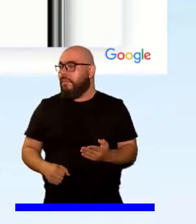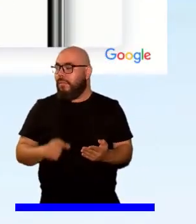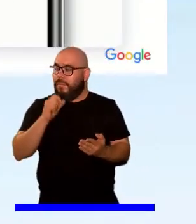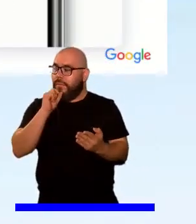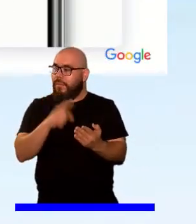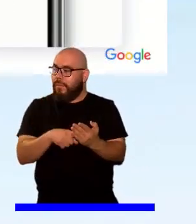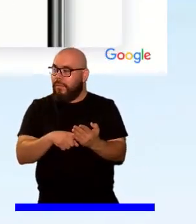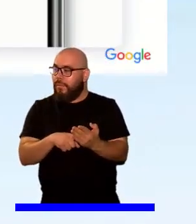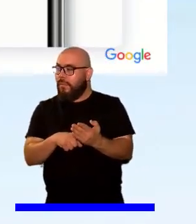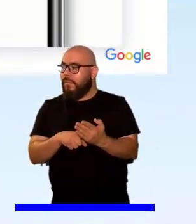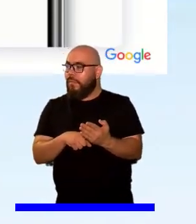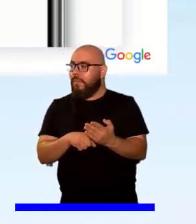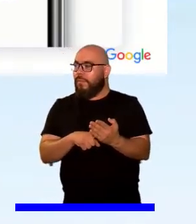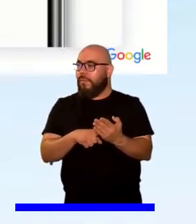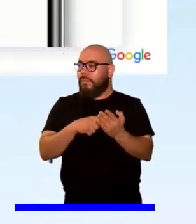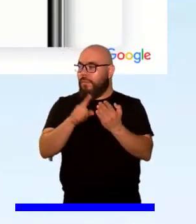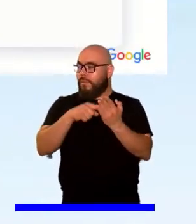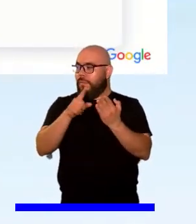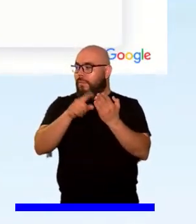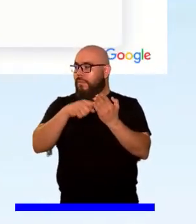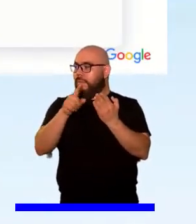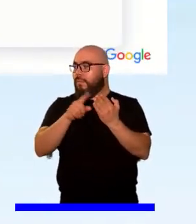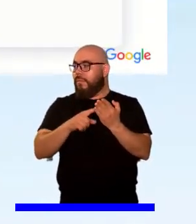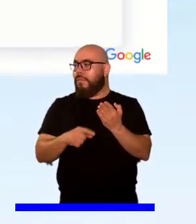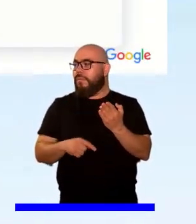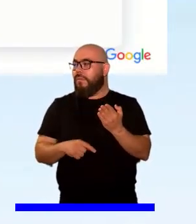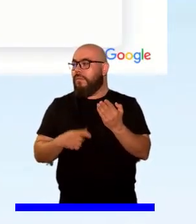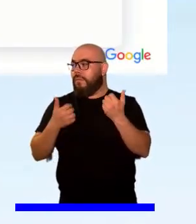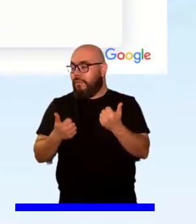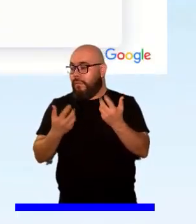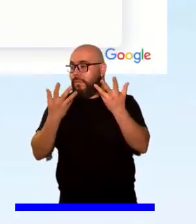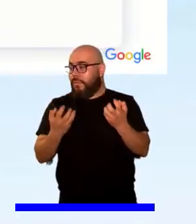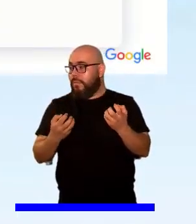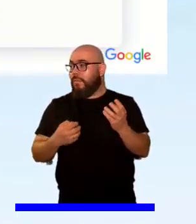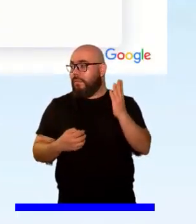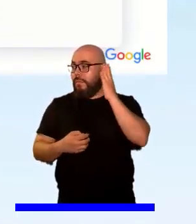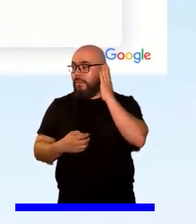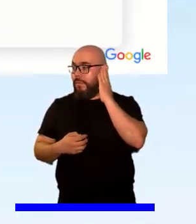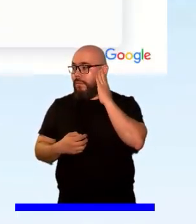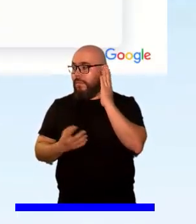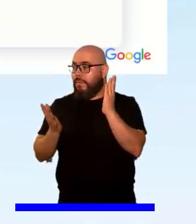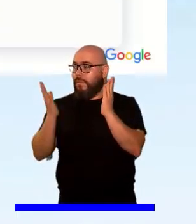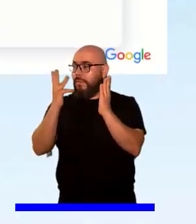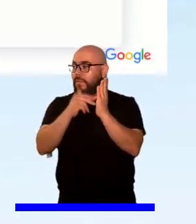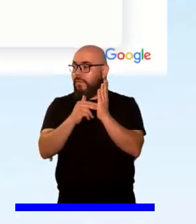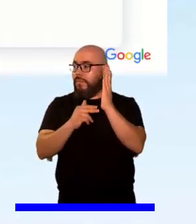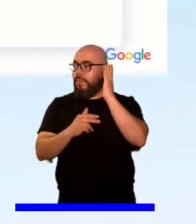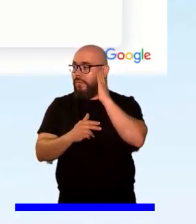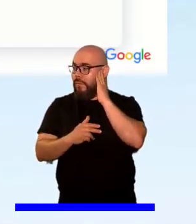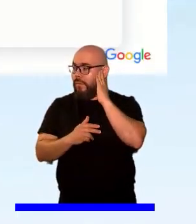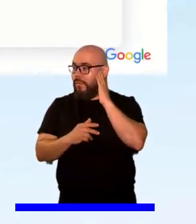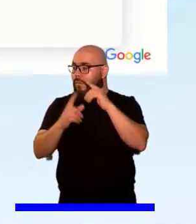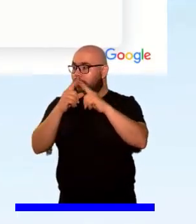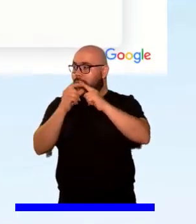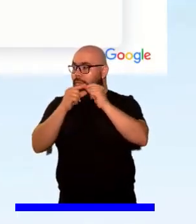que me diga lo que está viendo. Y para eso, los invito, si tienen un celular con la aplicación instalada, voy a recurrir a